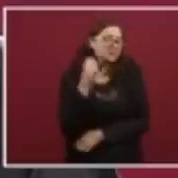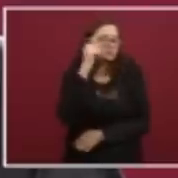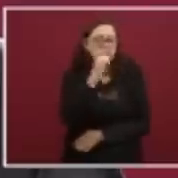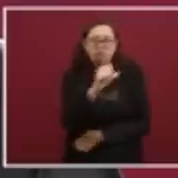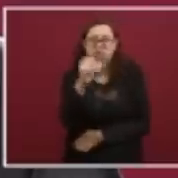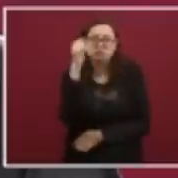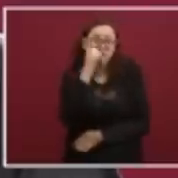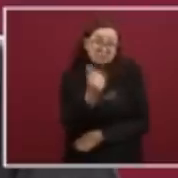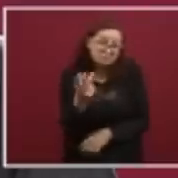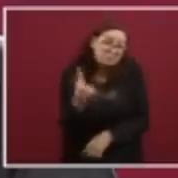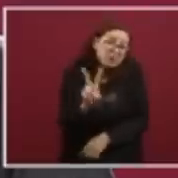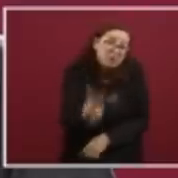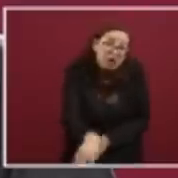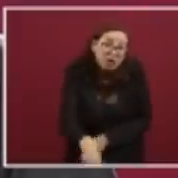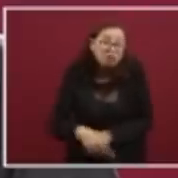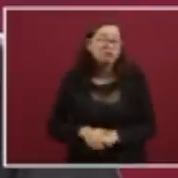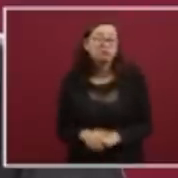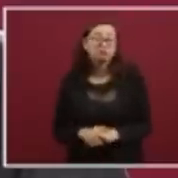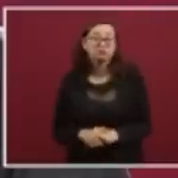Esa es la verdad.